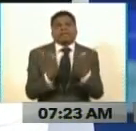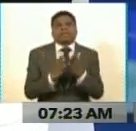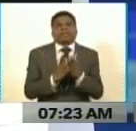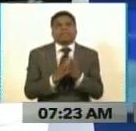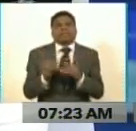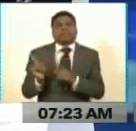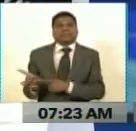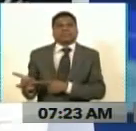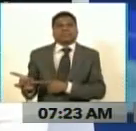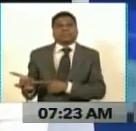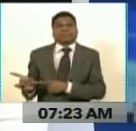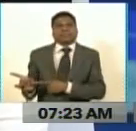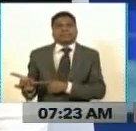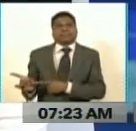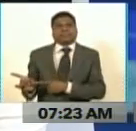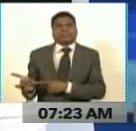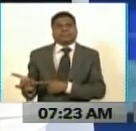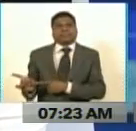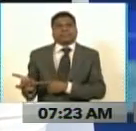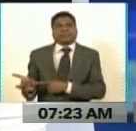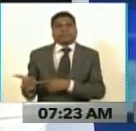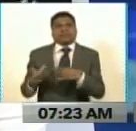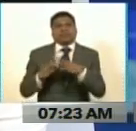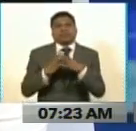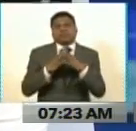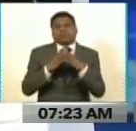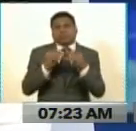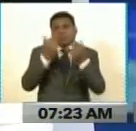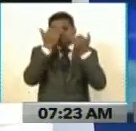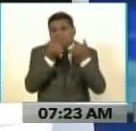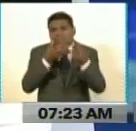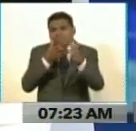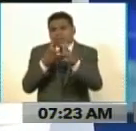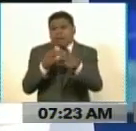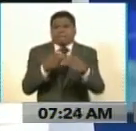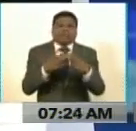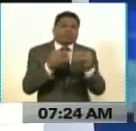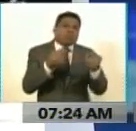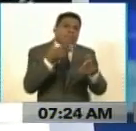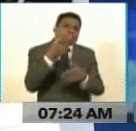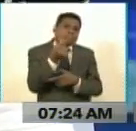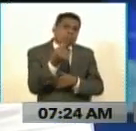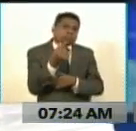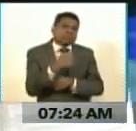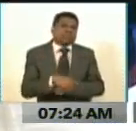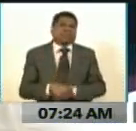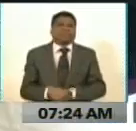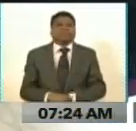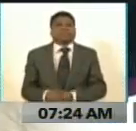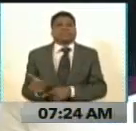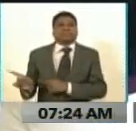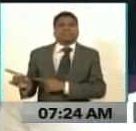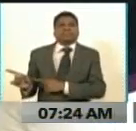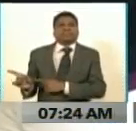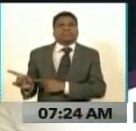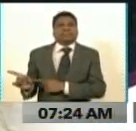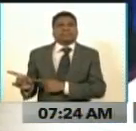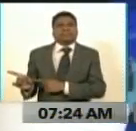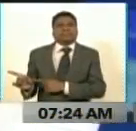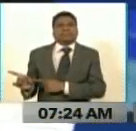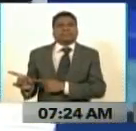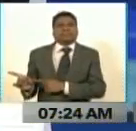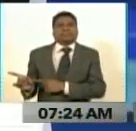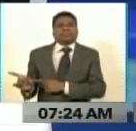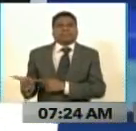este promoviendo el contrabando y ataque a nuestra De qué manera tiene que actuar Venezuela varias interacciones ya la hemos tenido hasta